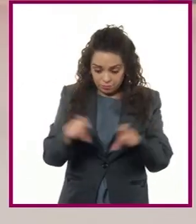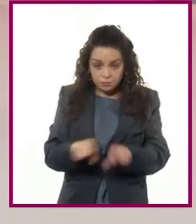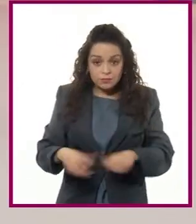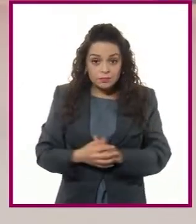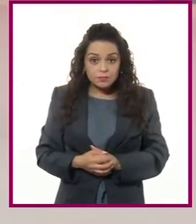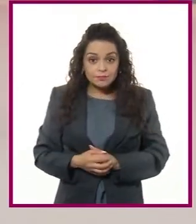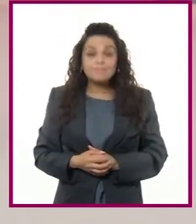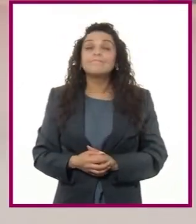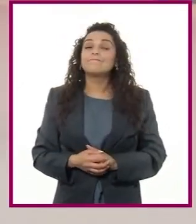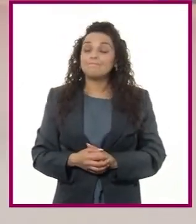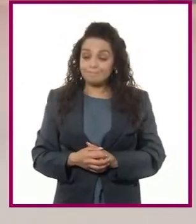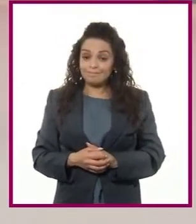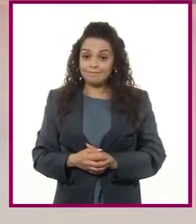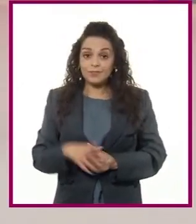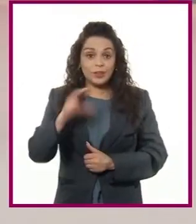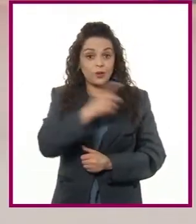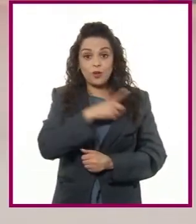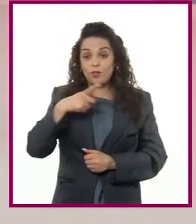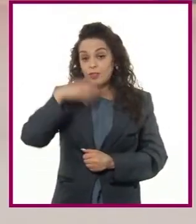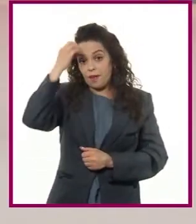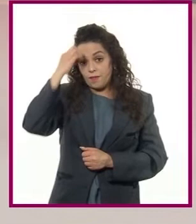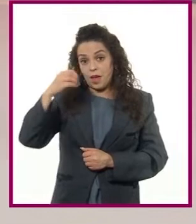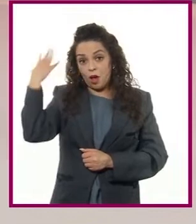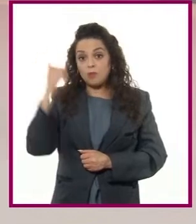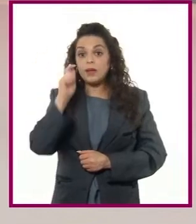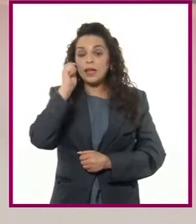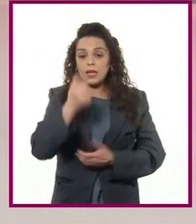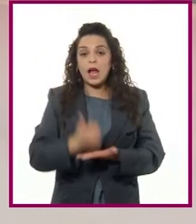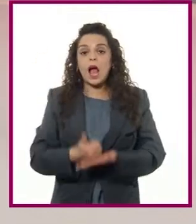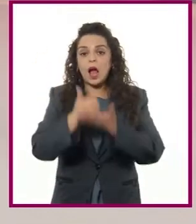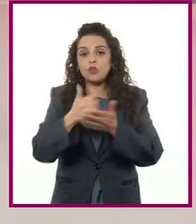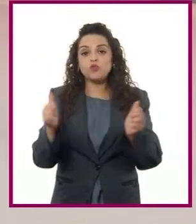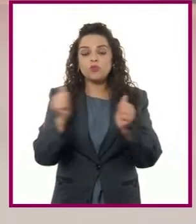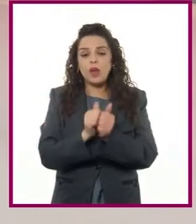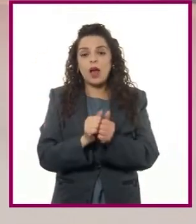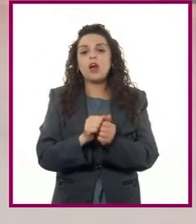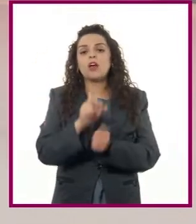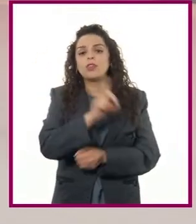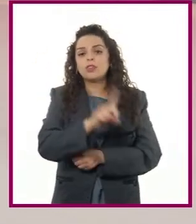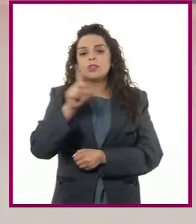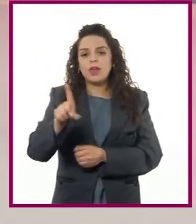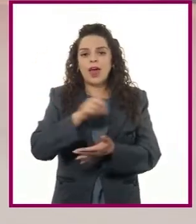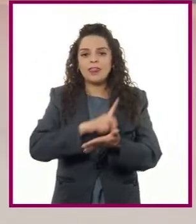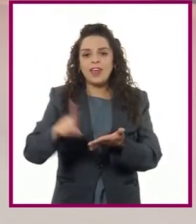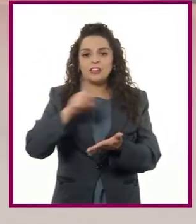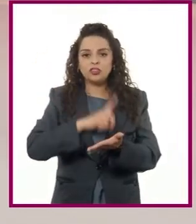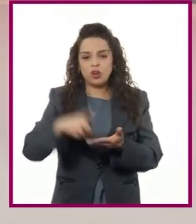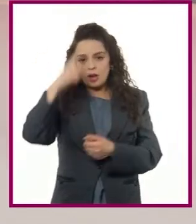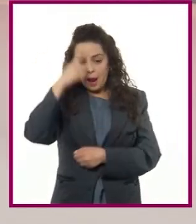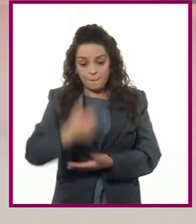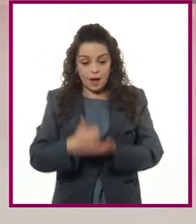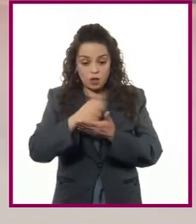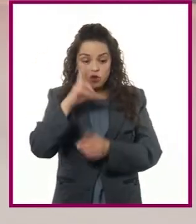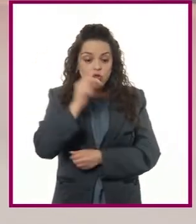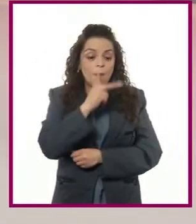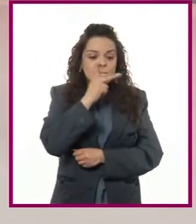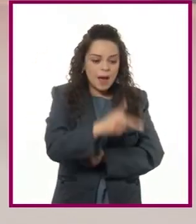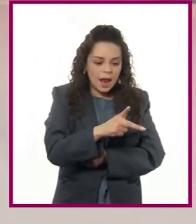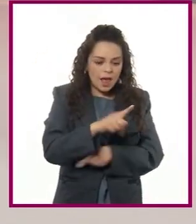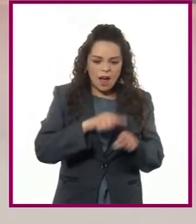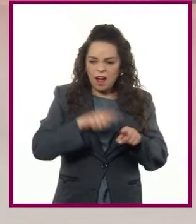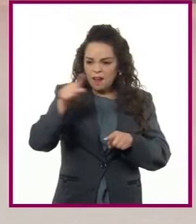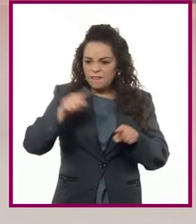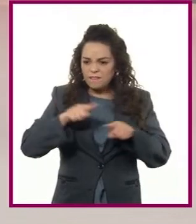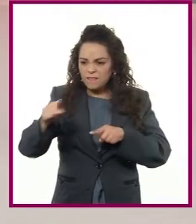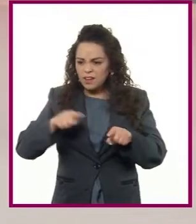bien, no olviden recurrir a un diccionario de sinónimos como una buena ayuda para no saltarnos palabras o conceptos